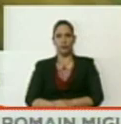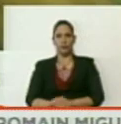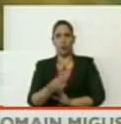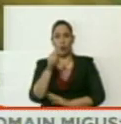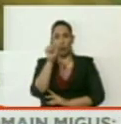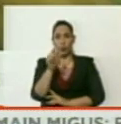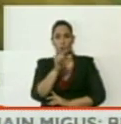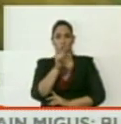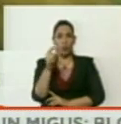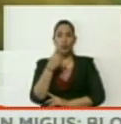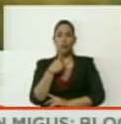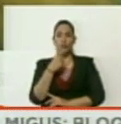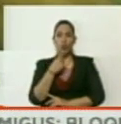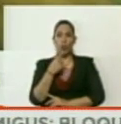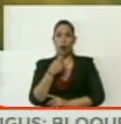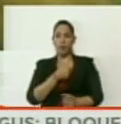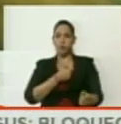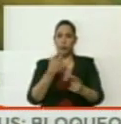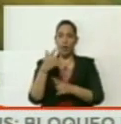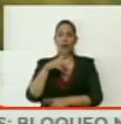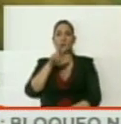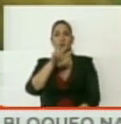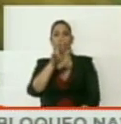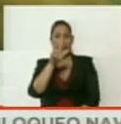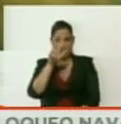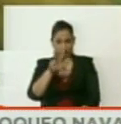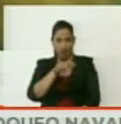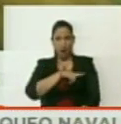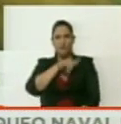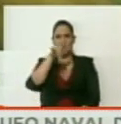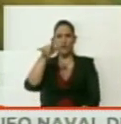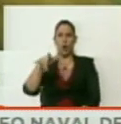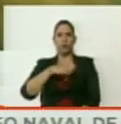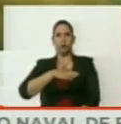3 aviones. ¿Qué puede cubrir eso? El